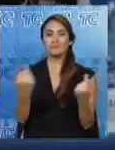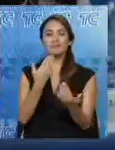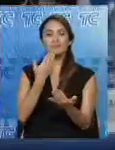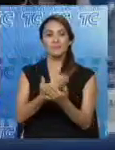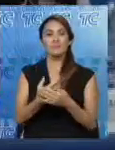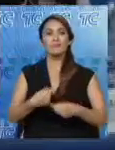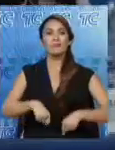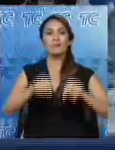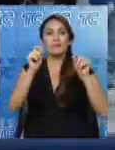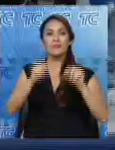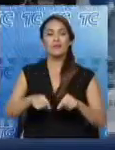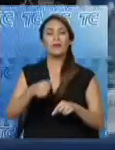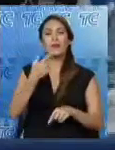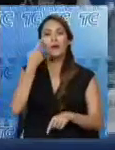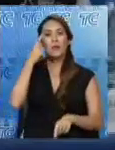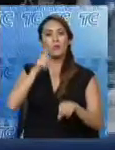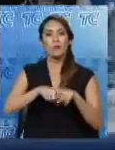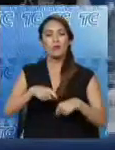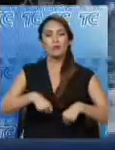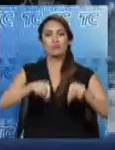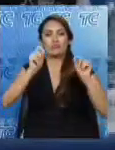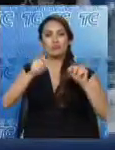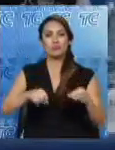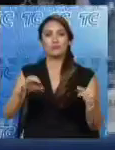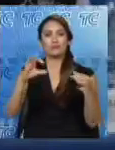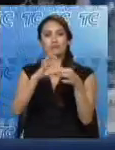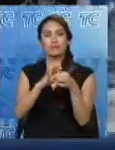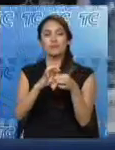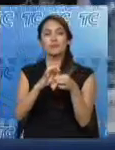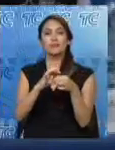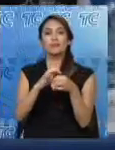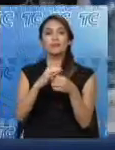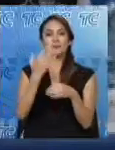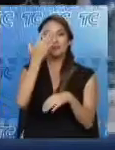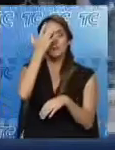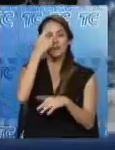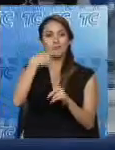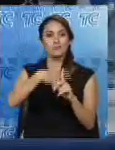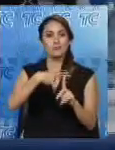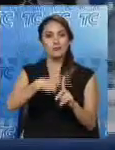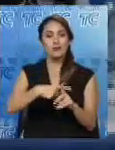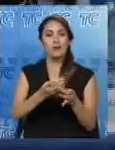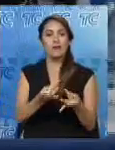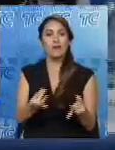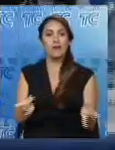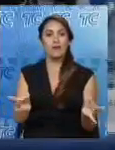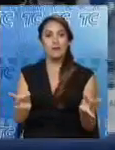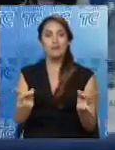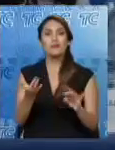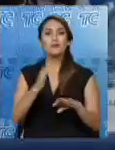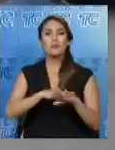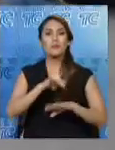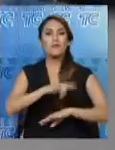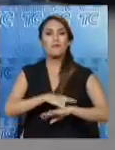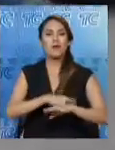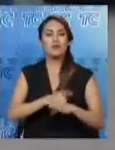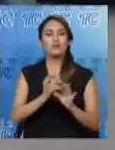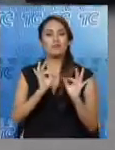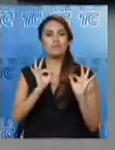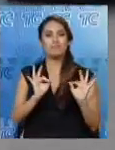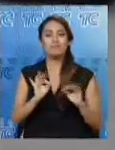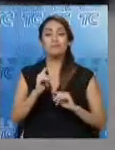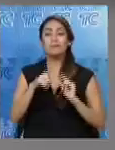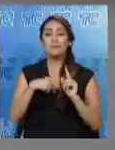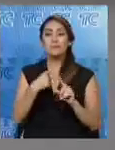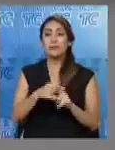firmar un convenio que nos permita articular un control eficiente de la calidad y el cuidado de los baños. Las